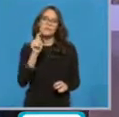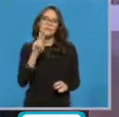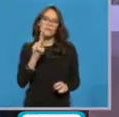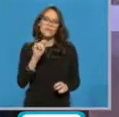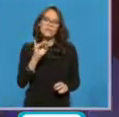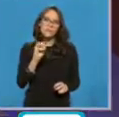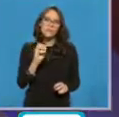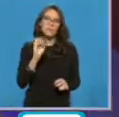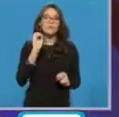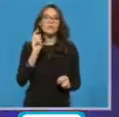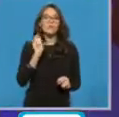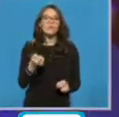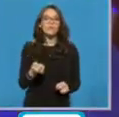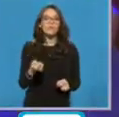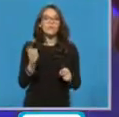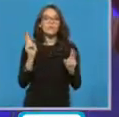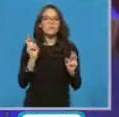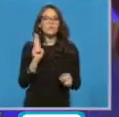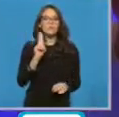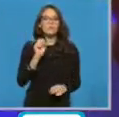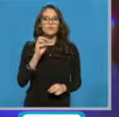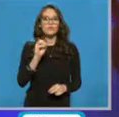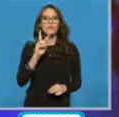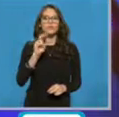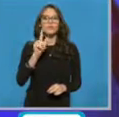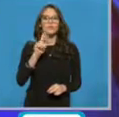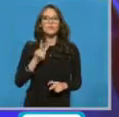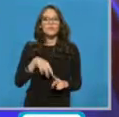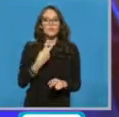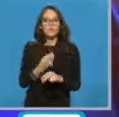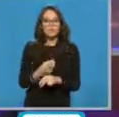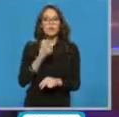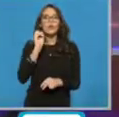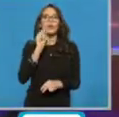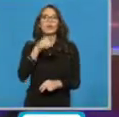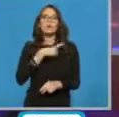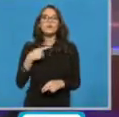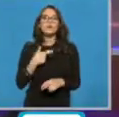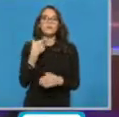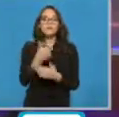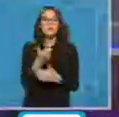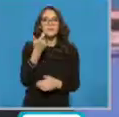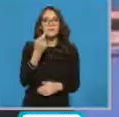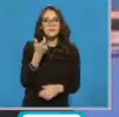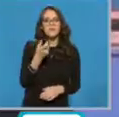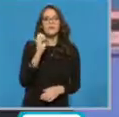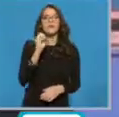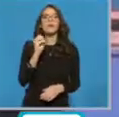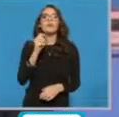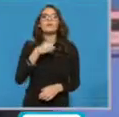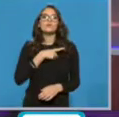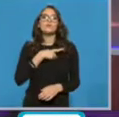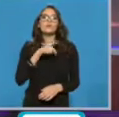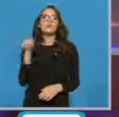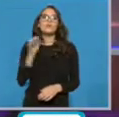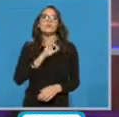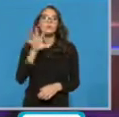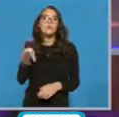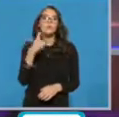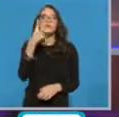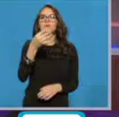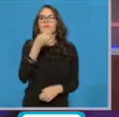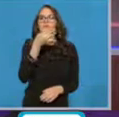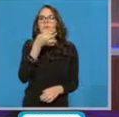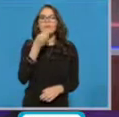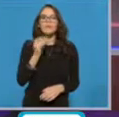usufructo oneroso, si tú le tenías voluntario, si tenías que pagar un dinero, si era un usufructo por un minuto por la sección o si era vitalicio. No, lo que me